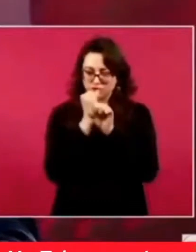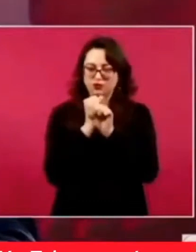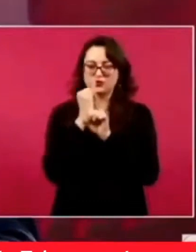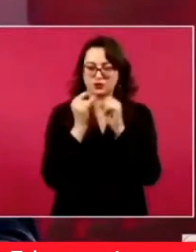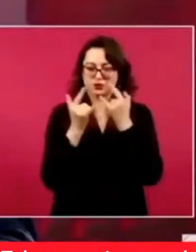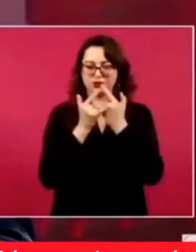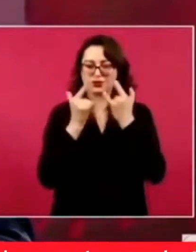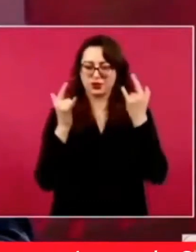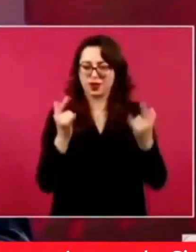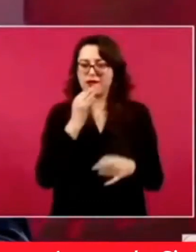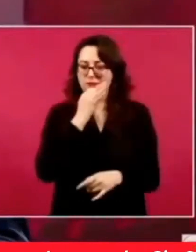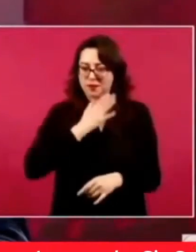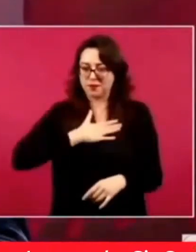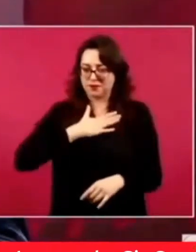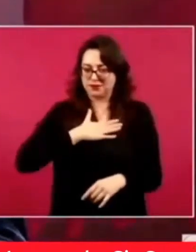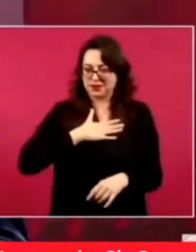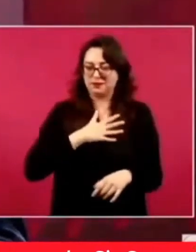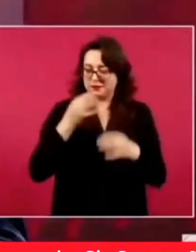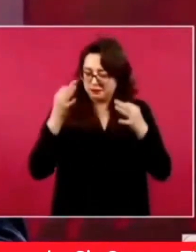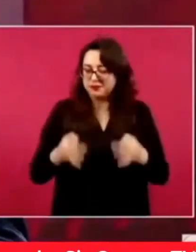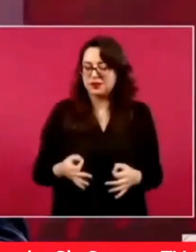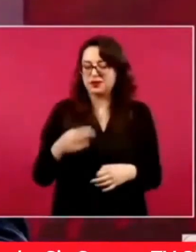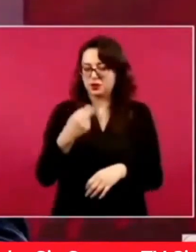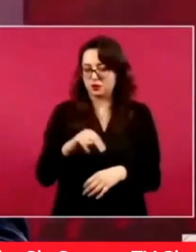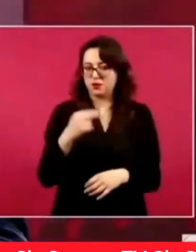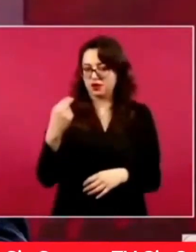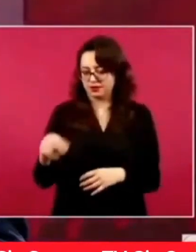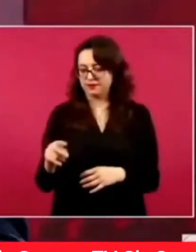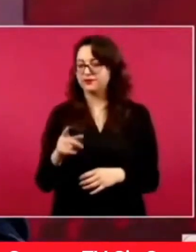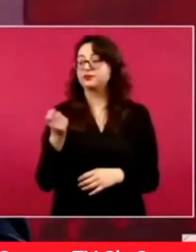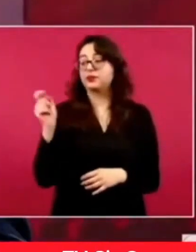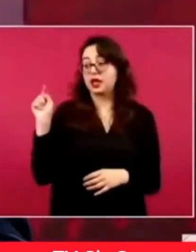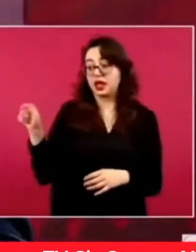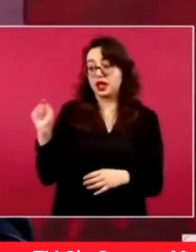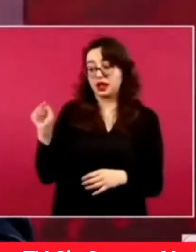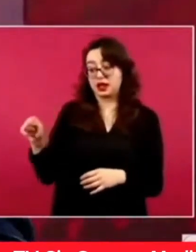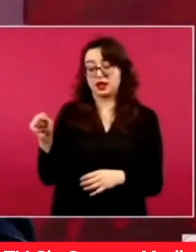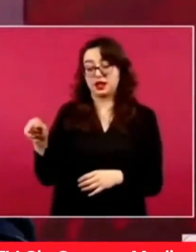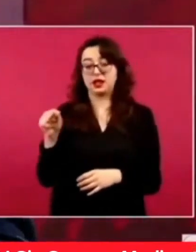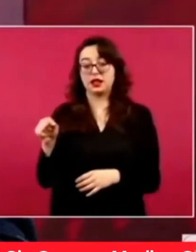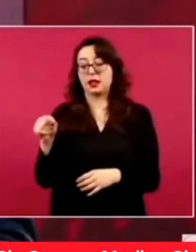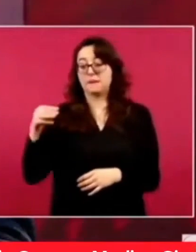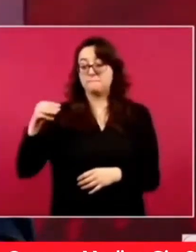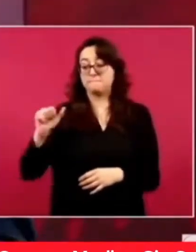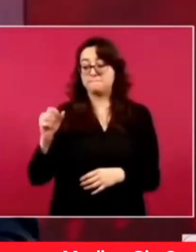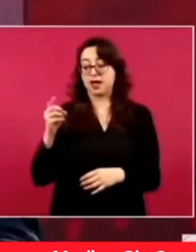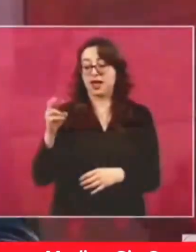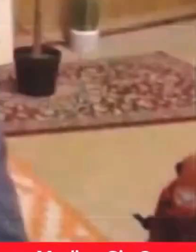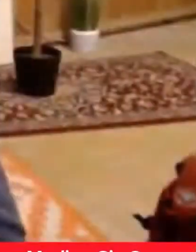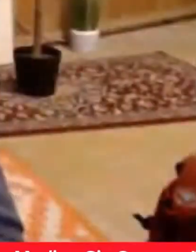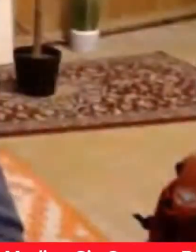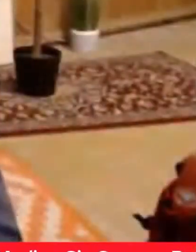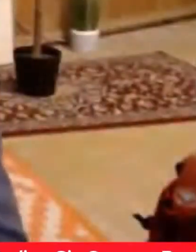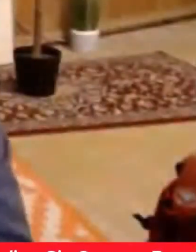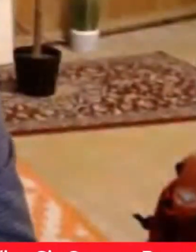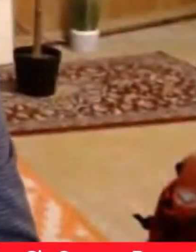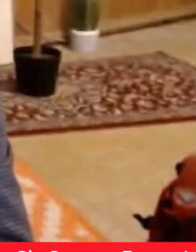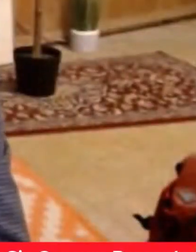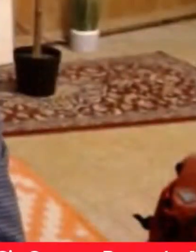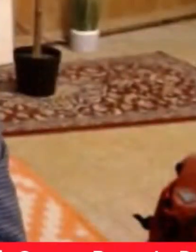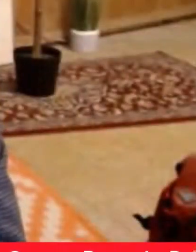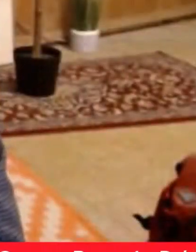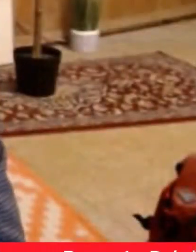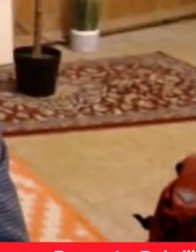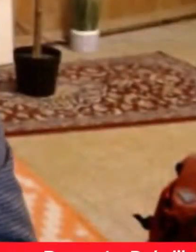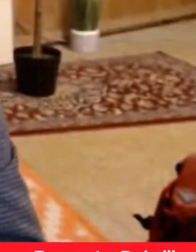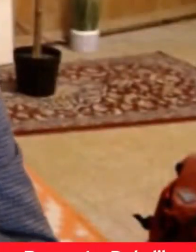ahora me van a ayudar. Pero fíjate, ¿no? Familias así, los Ruiz Cortines, los Alemán, los Madrazo, los Loret